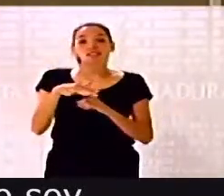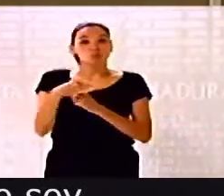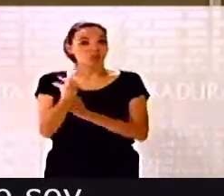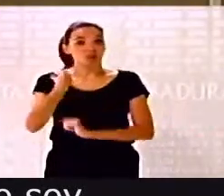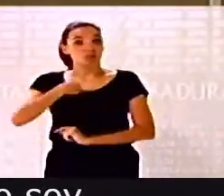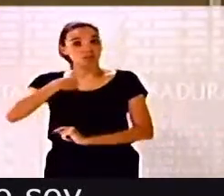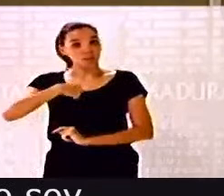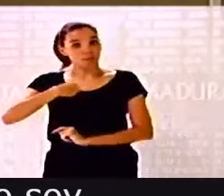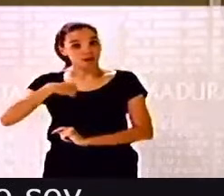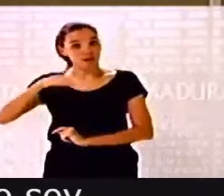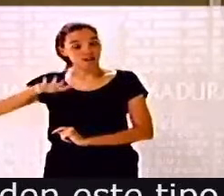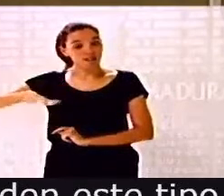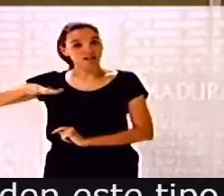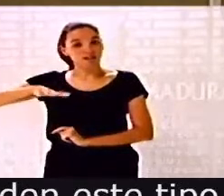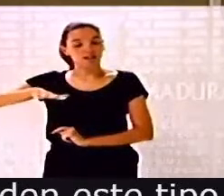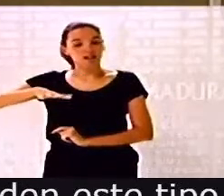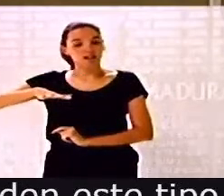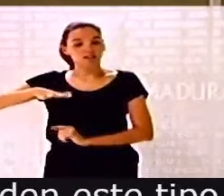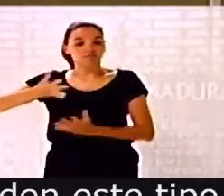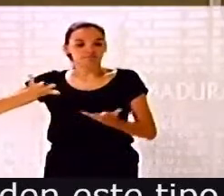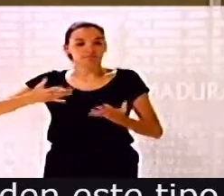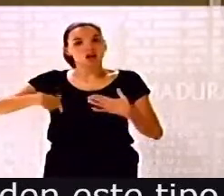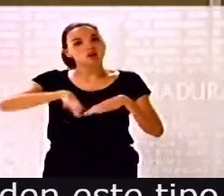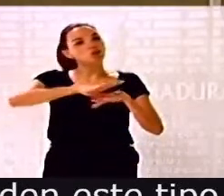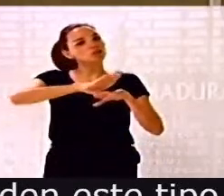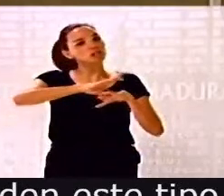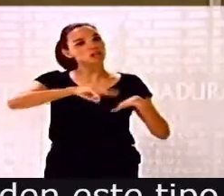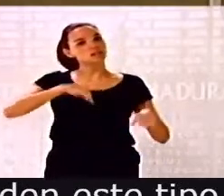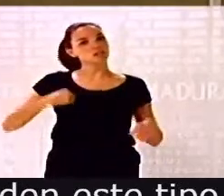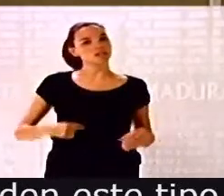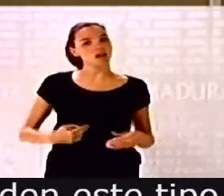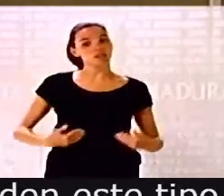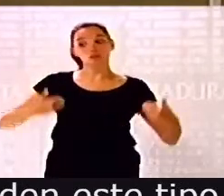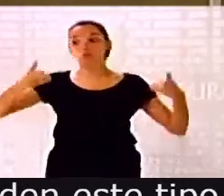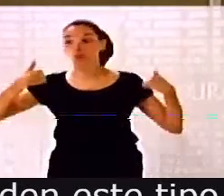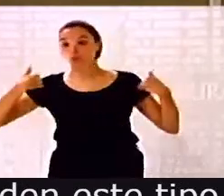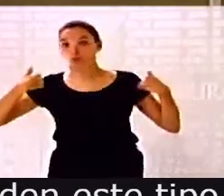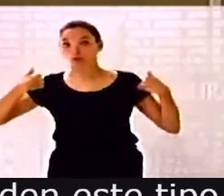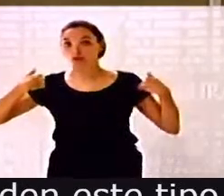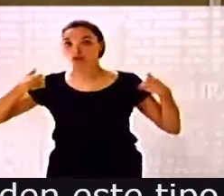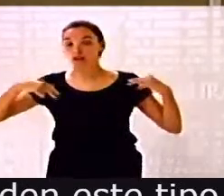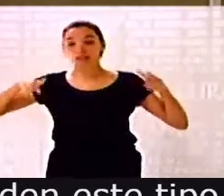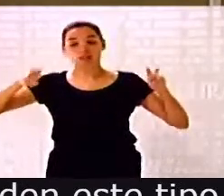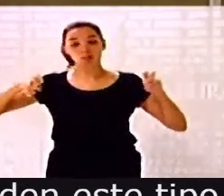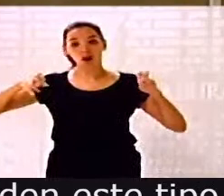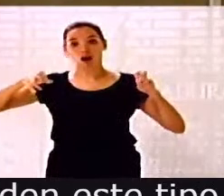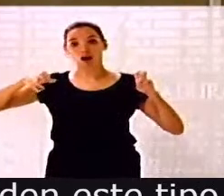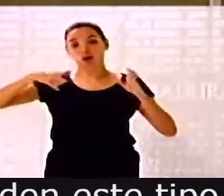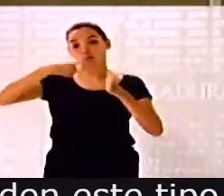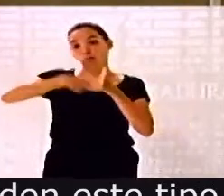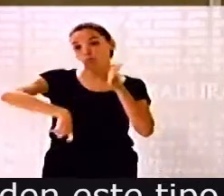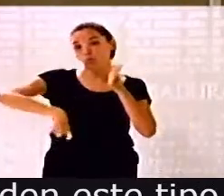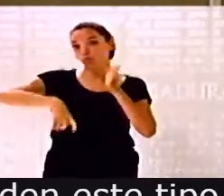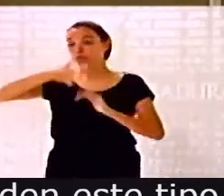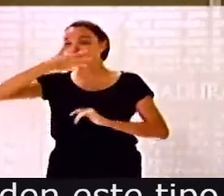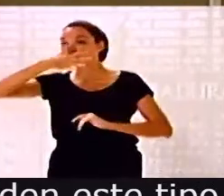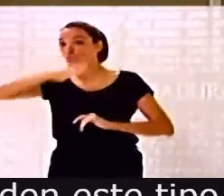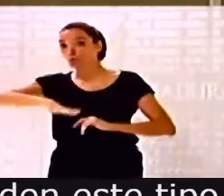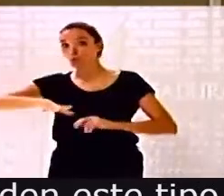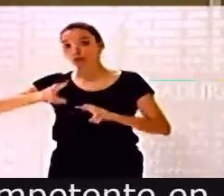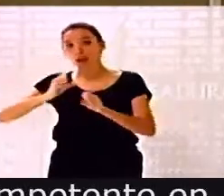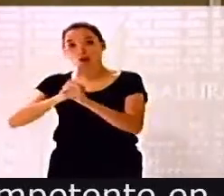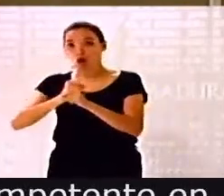situaciones, la Consejería de Sanidad no es la competente en materia de sanciones con respecto al ámbito